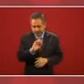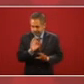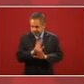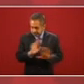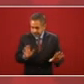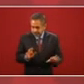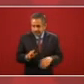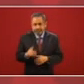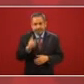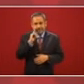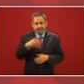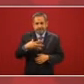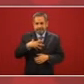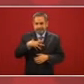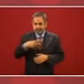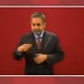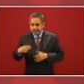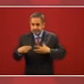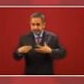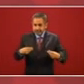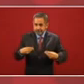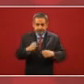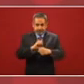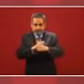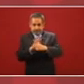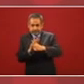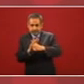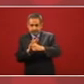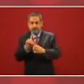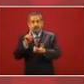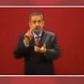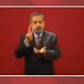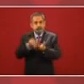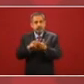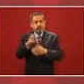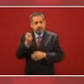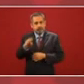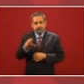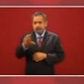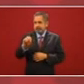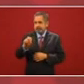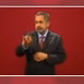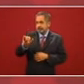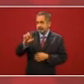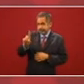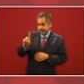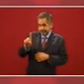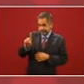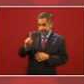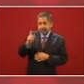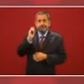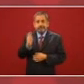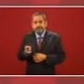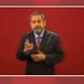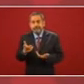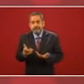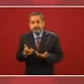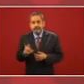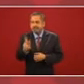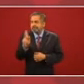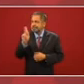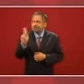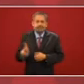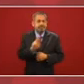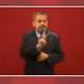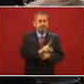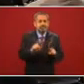La transmisión del nuevo coronavirus 2019 que provoca la enfermedad COVID es idéntica